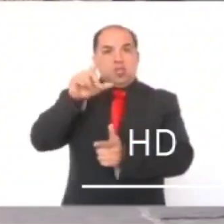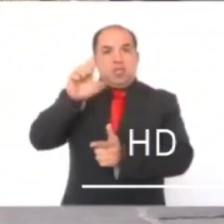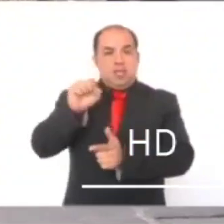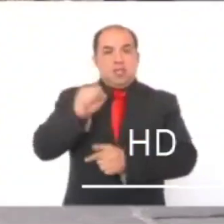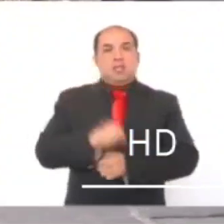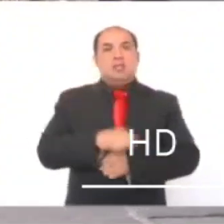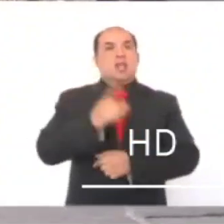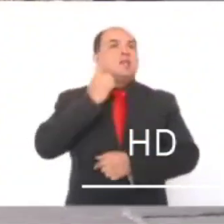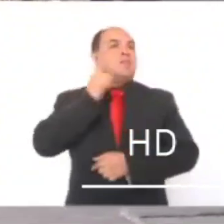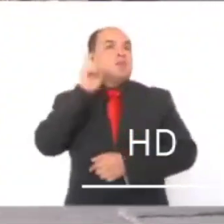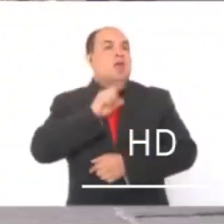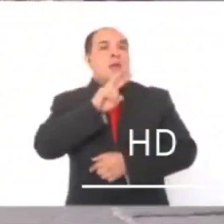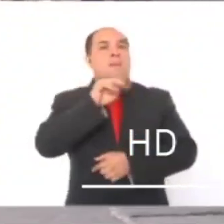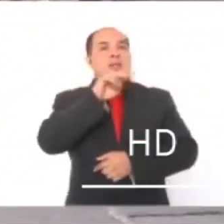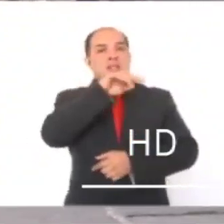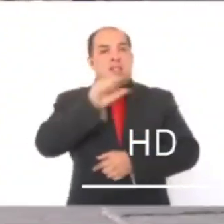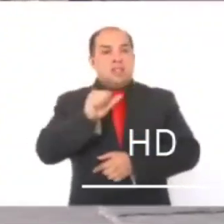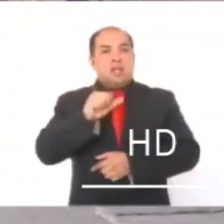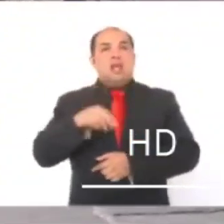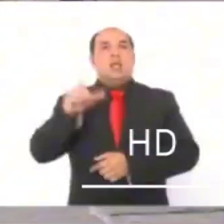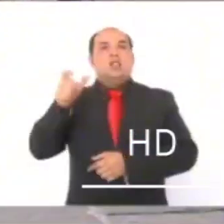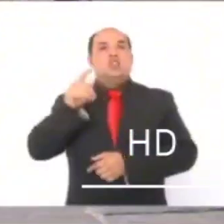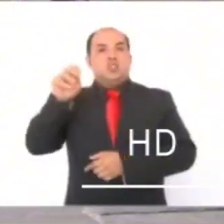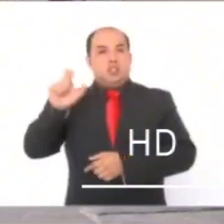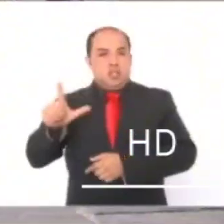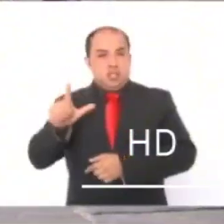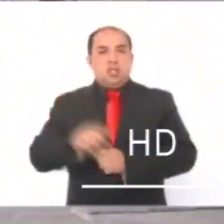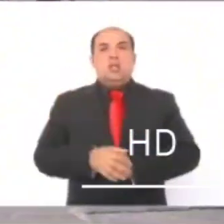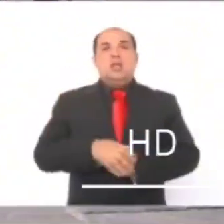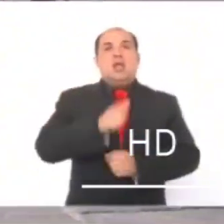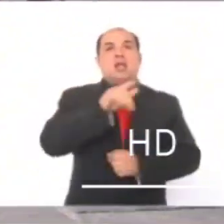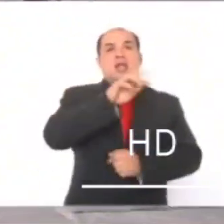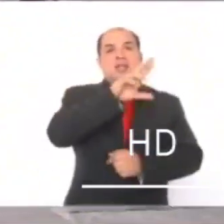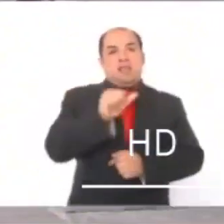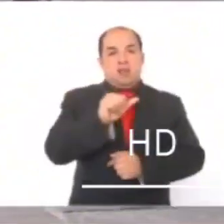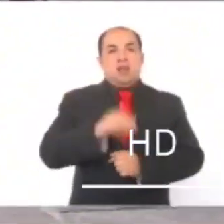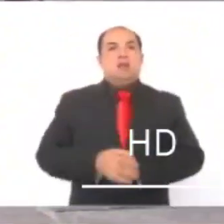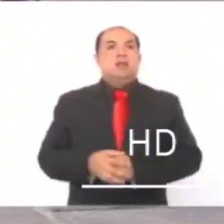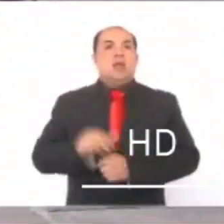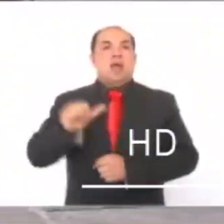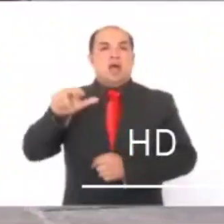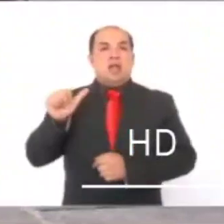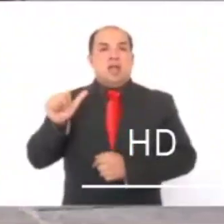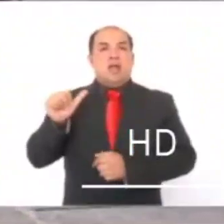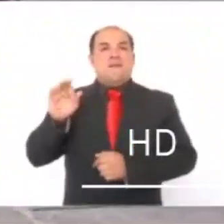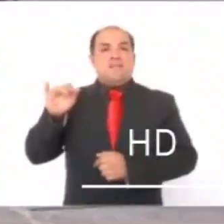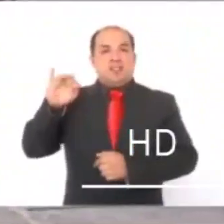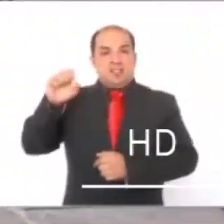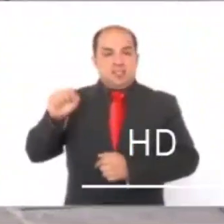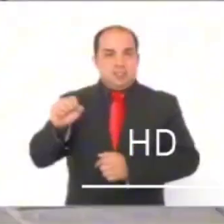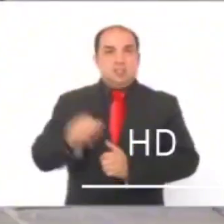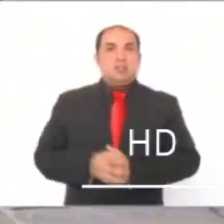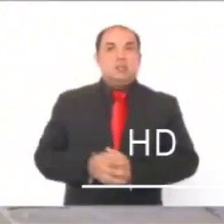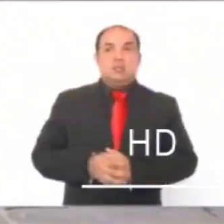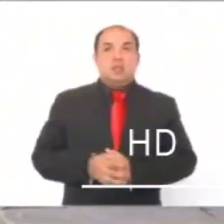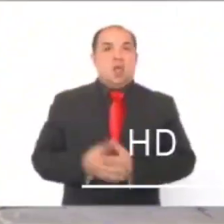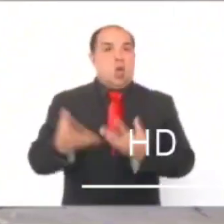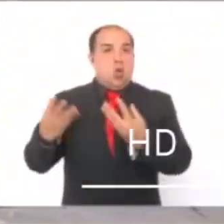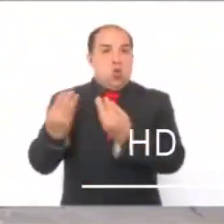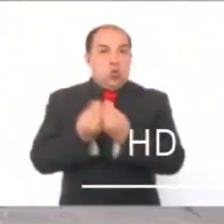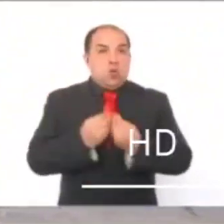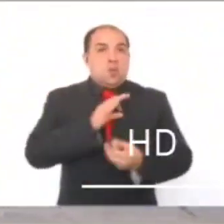diputada Valentina Batres, Xochitl Bravo, Valeria Cruz, Alejandra Méndez, Anne Francis Moore, porque con ellas